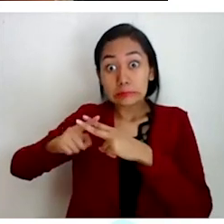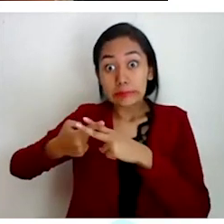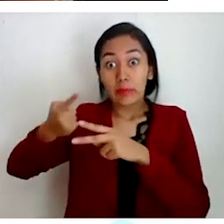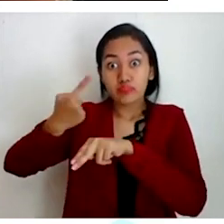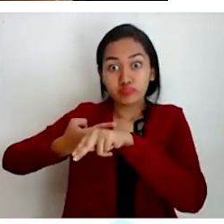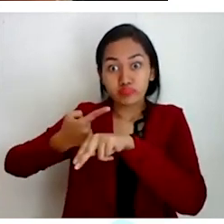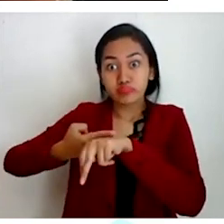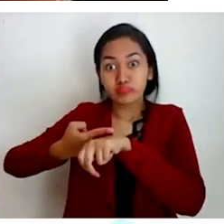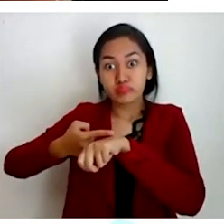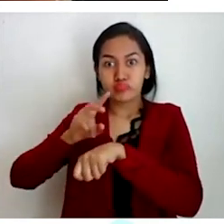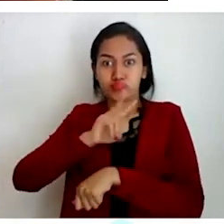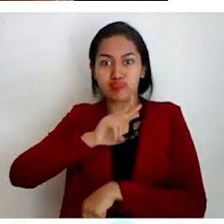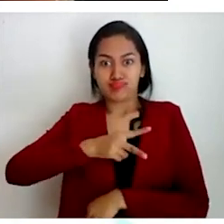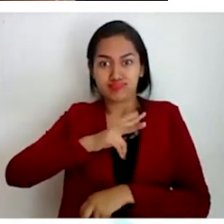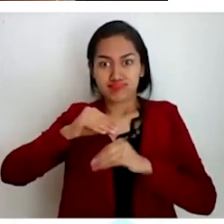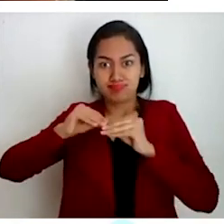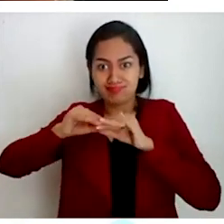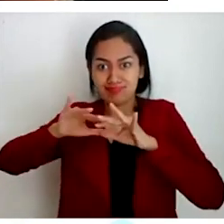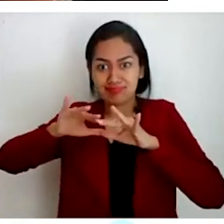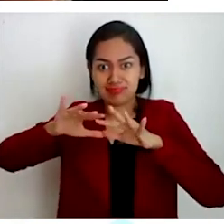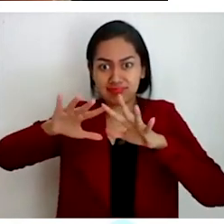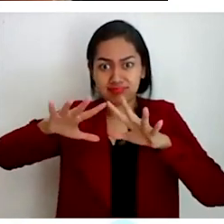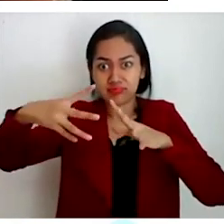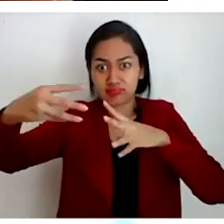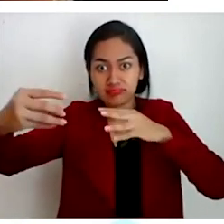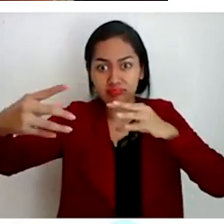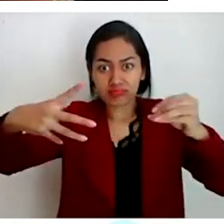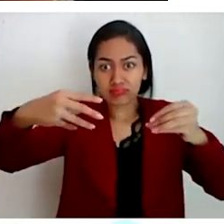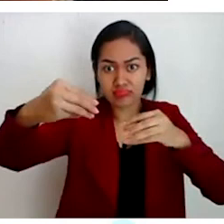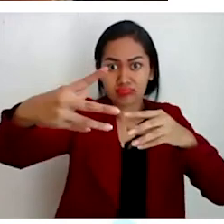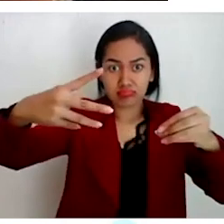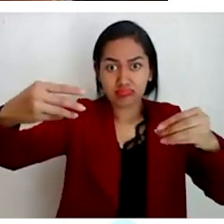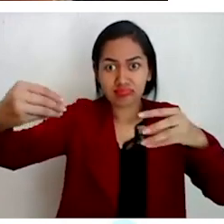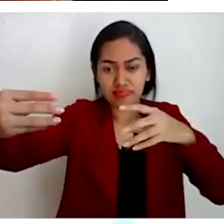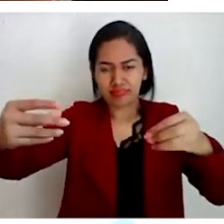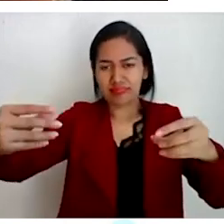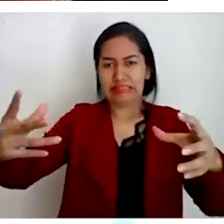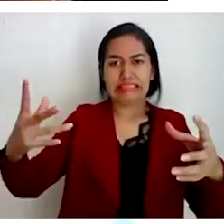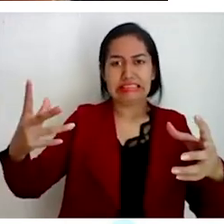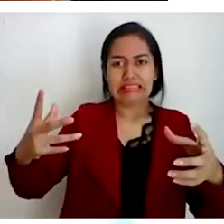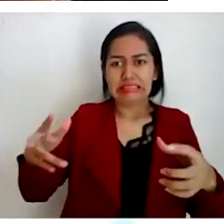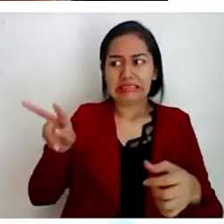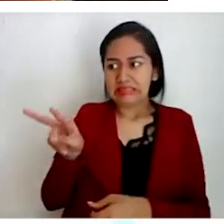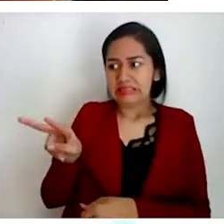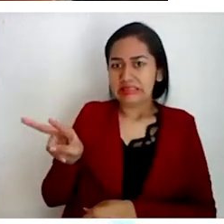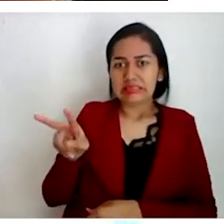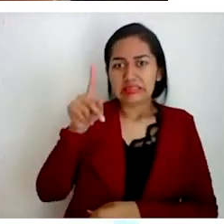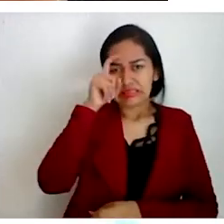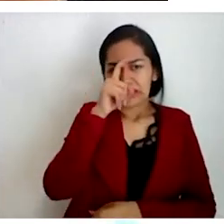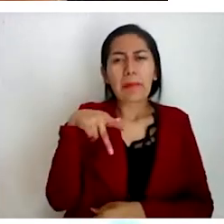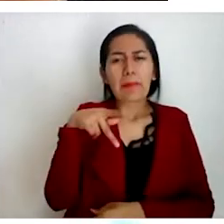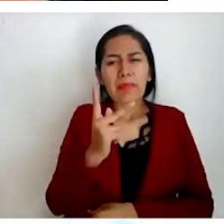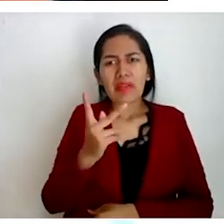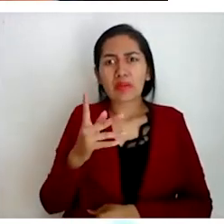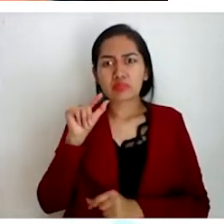ya pasa de un exceso de la reconstrucción a una ficción total, porque